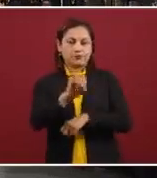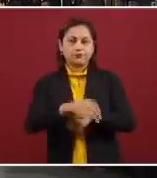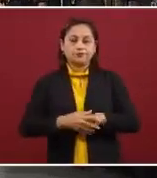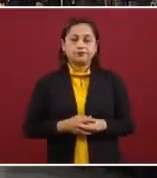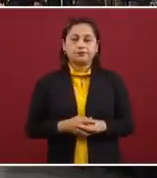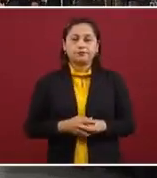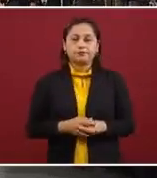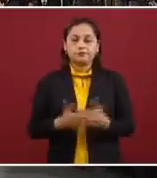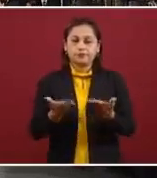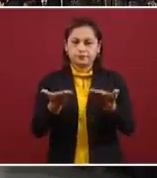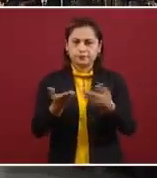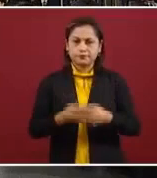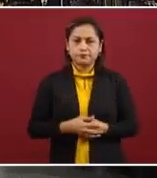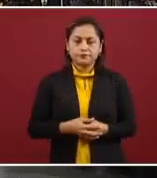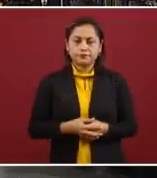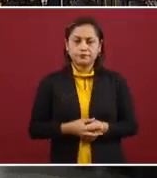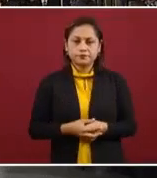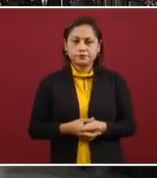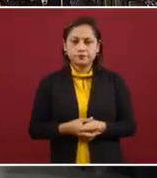Adelante.